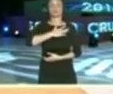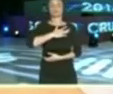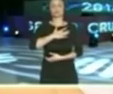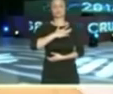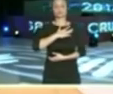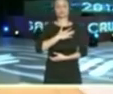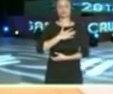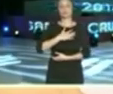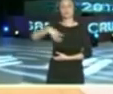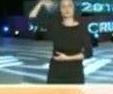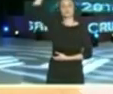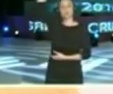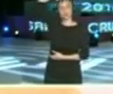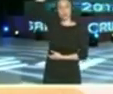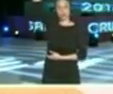Fernando Clavijo